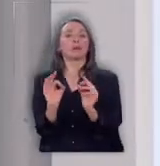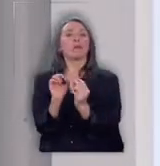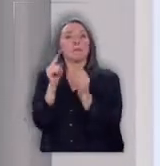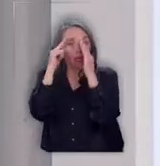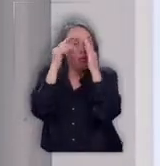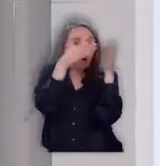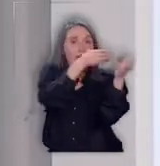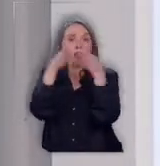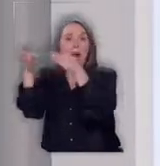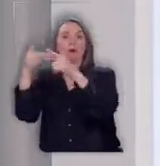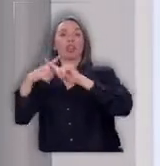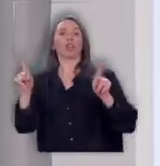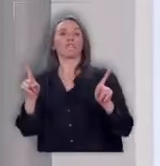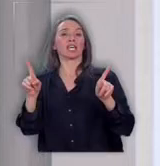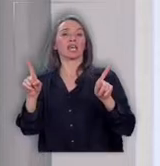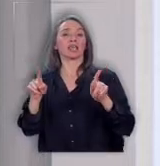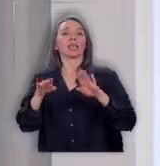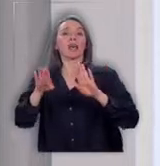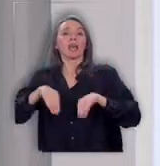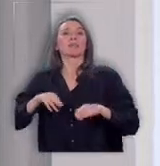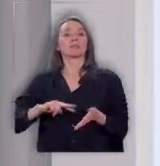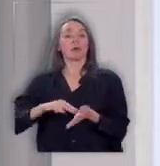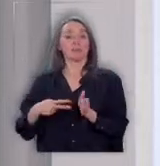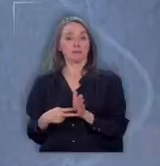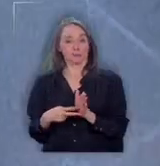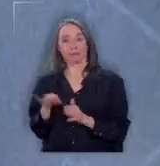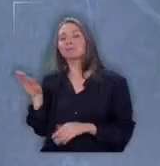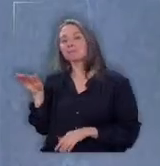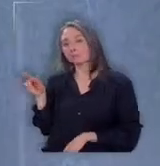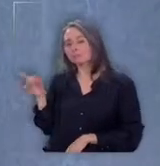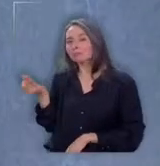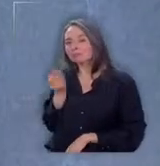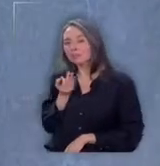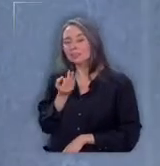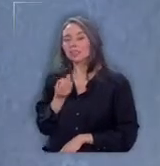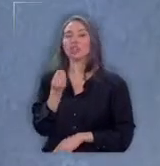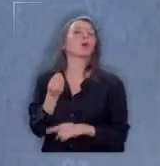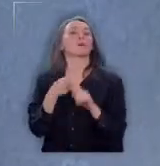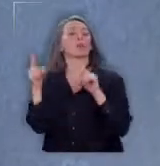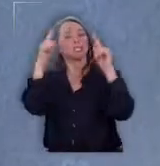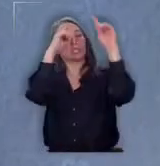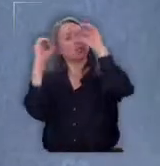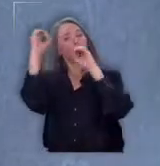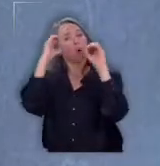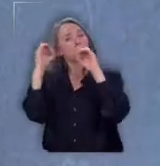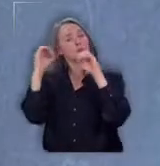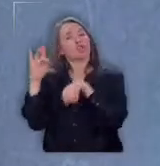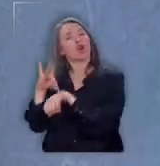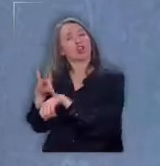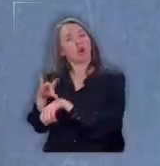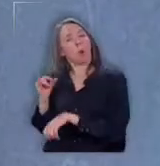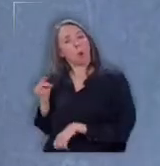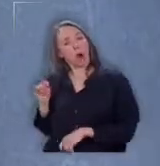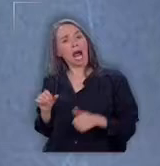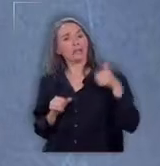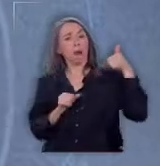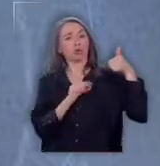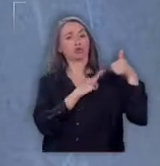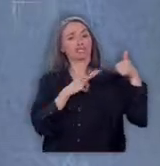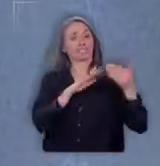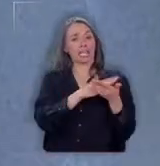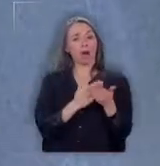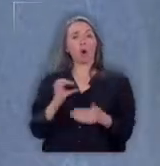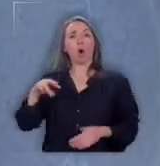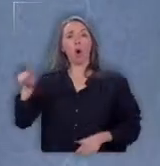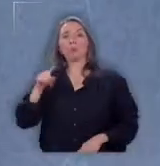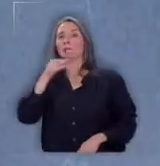direcciones diferentes del mismo problema ahora a propósito de de las variaciones de criterio doct ugarte que ha habido tanto de la autoridad pero también de la Organización